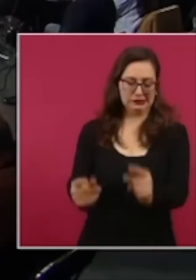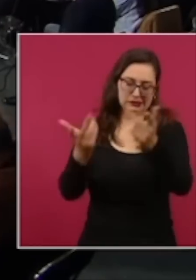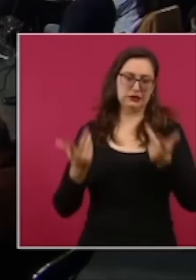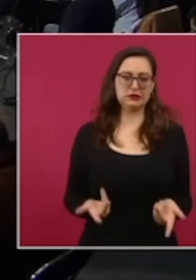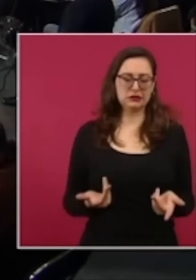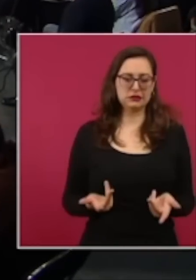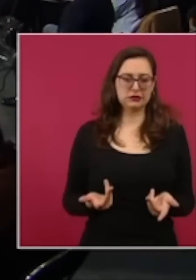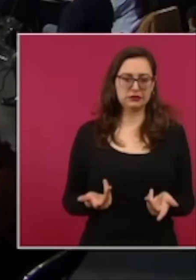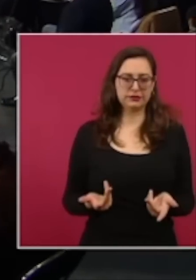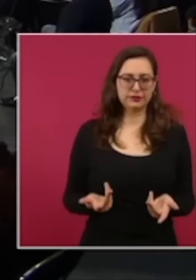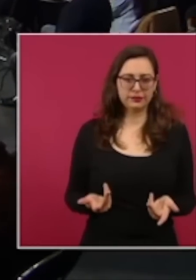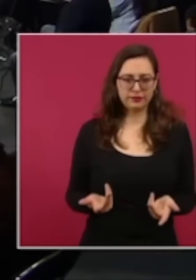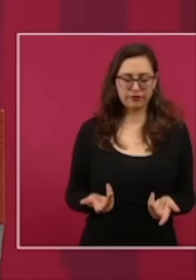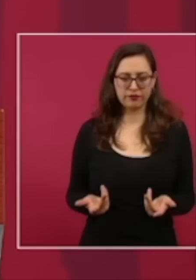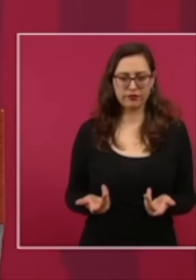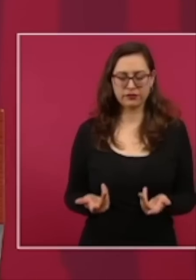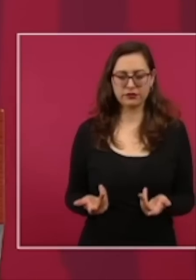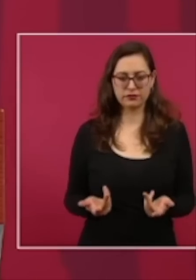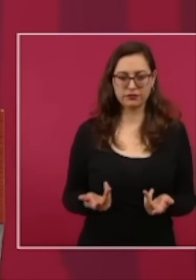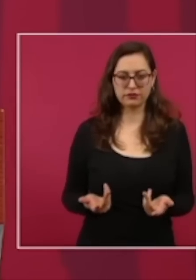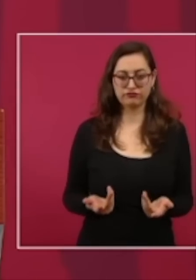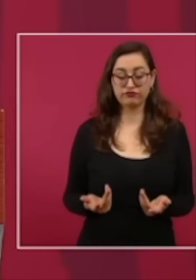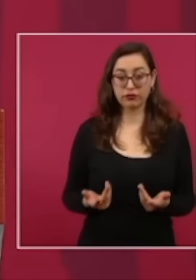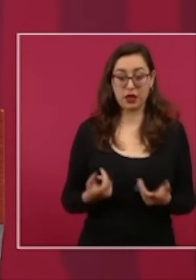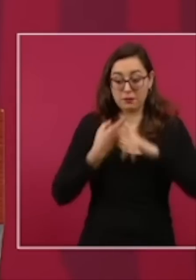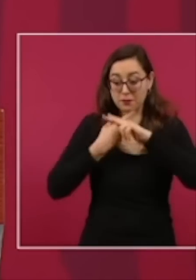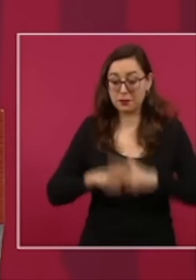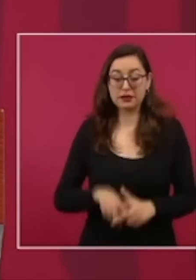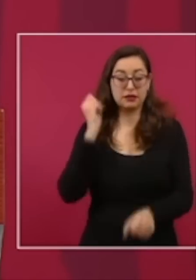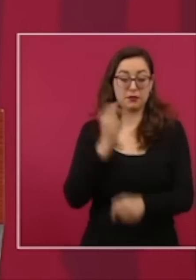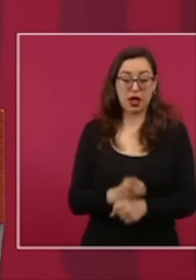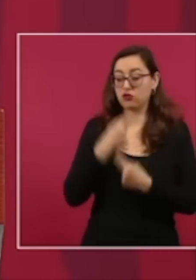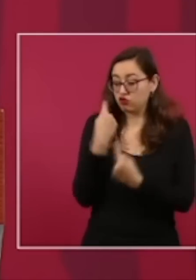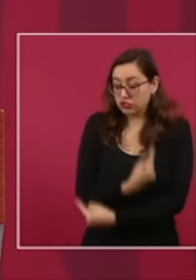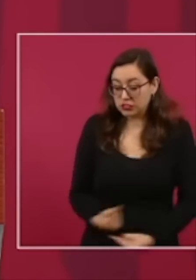la niñez, la juventud.